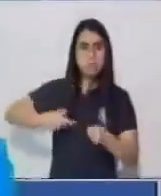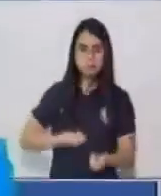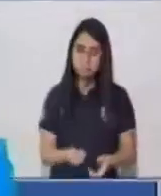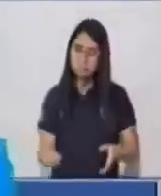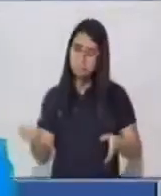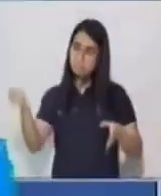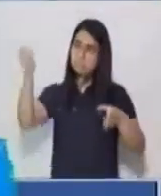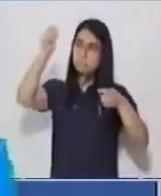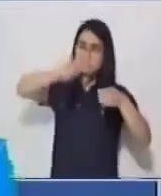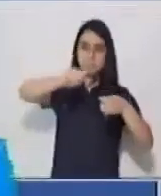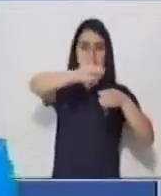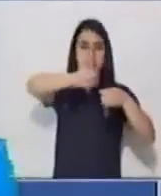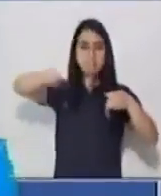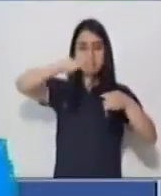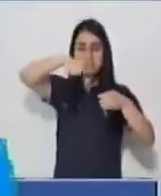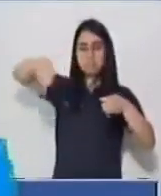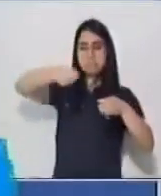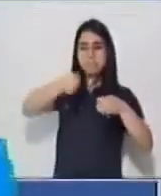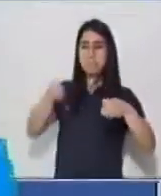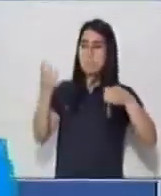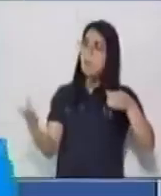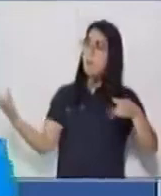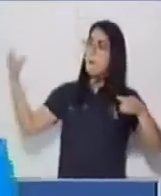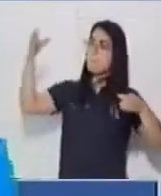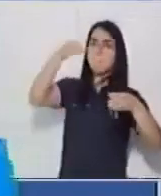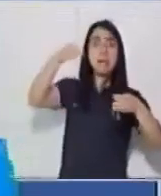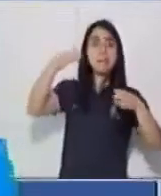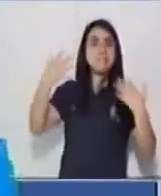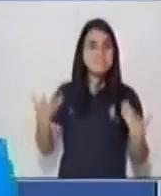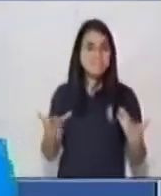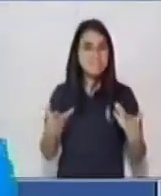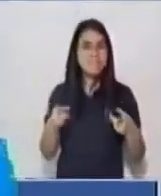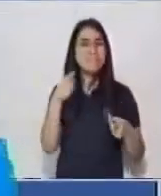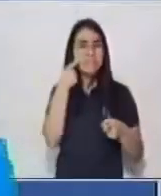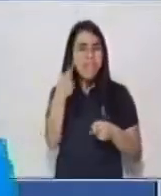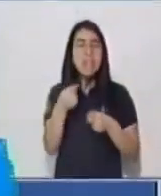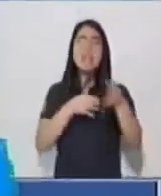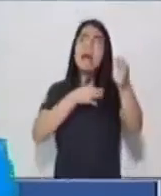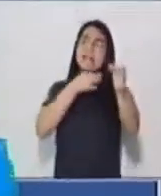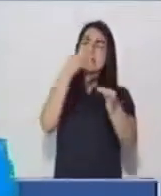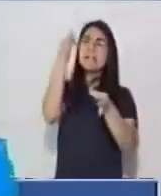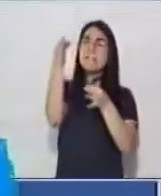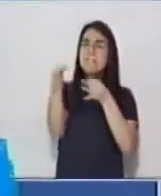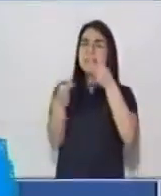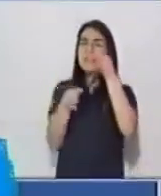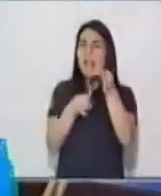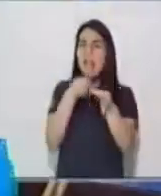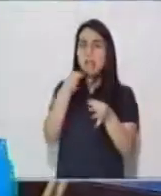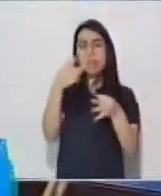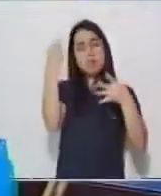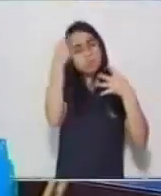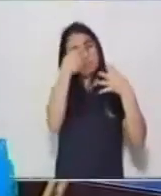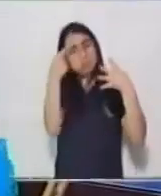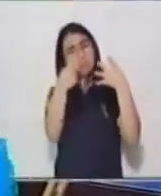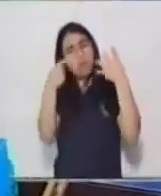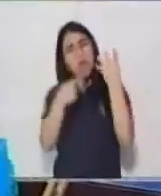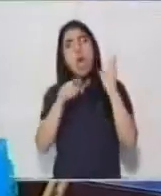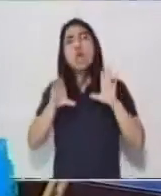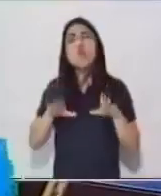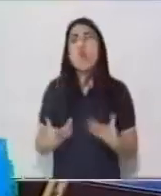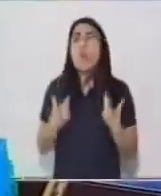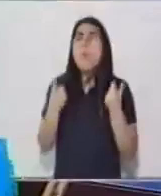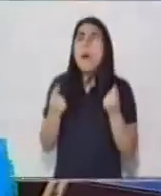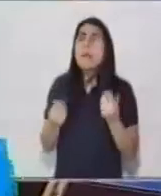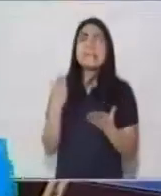Instruyen en alguna actividad, por eso decimos que nos da instrucciones. Este tipo de